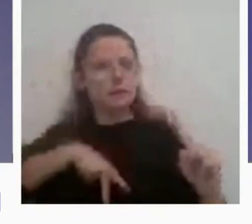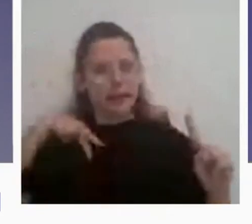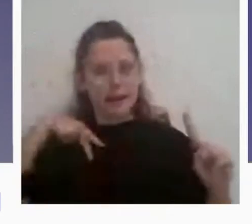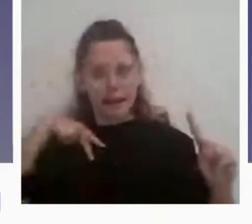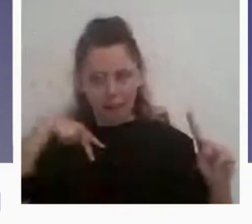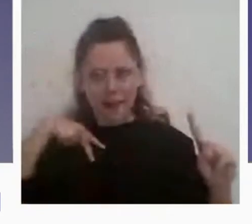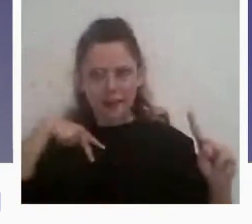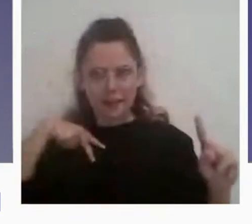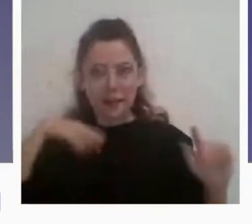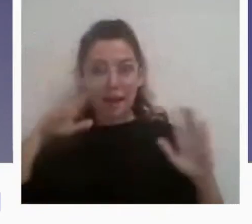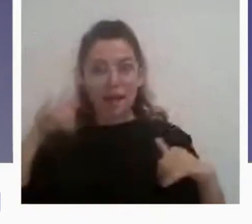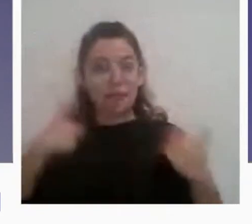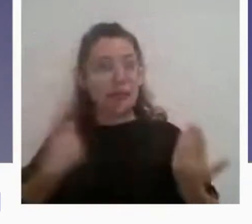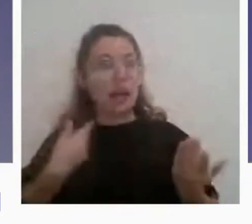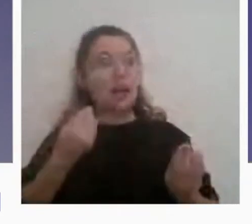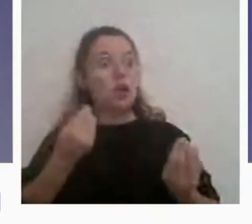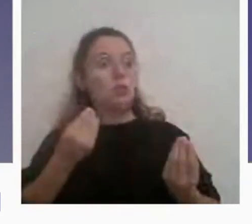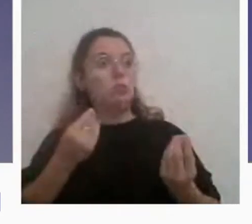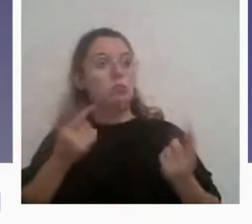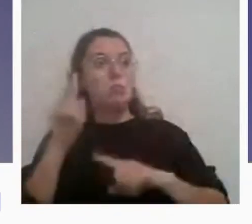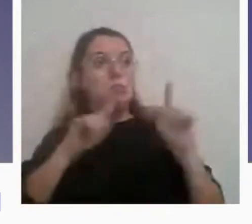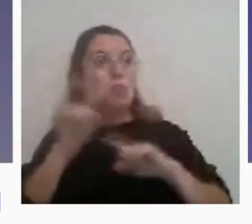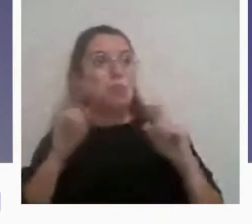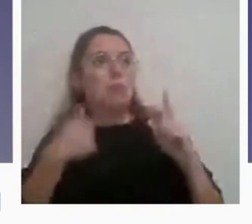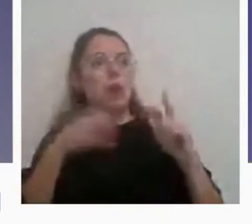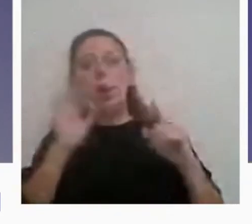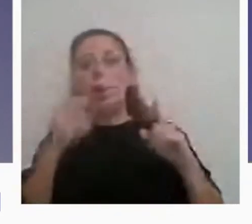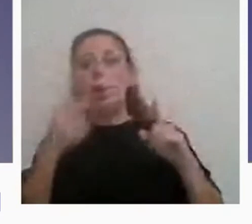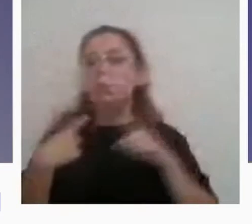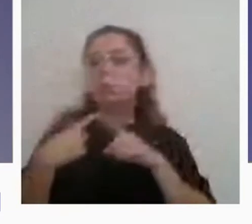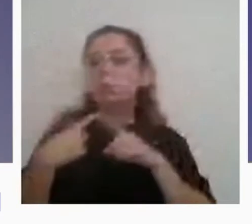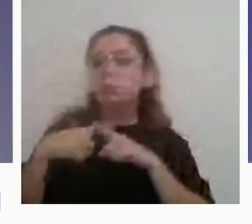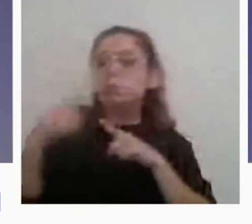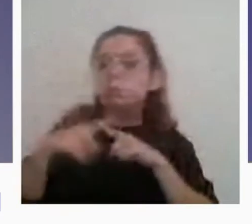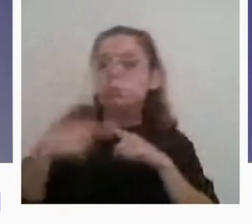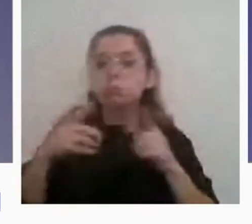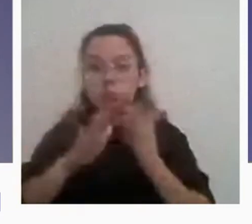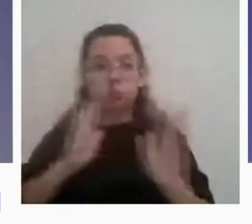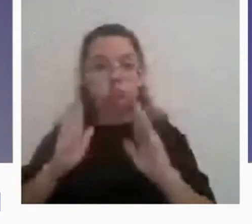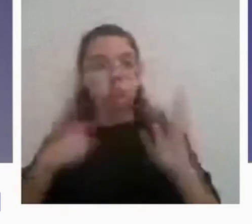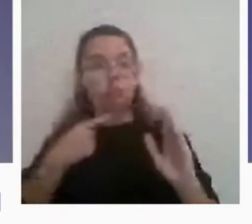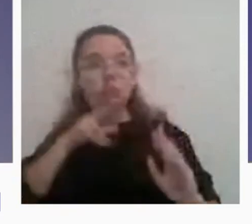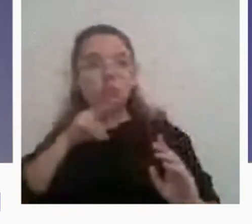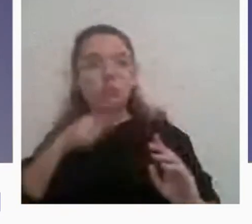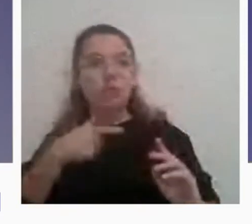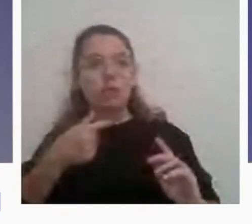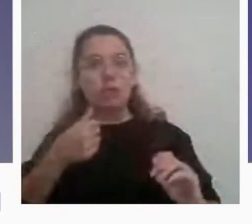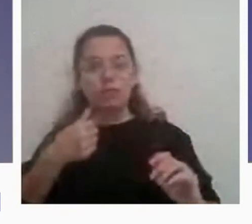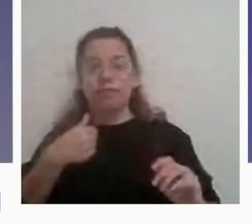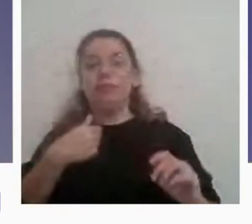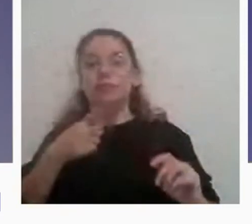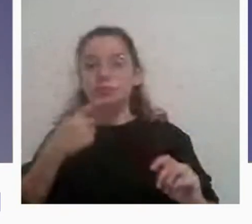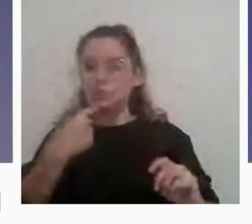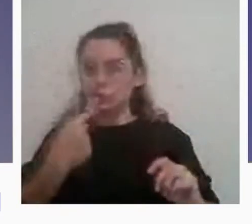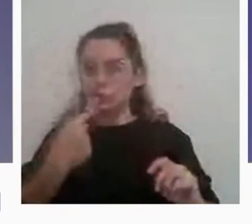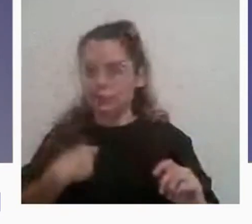pues cuestiones que pues es pues lo que decía, cuando habla dices, ahí va, y eso pues no me había dado cuenta, y efectivamente es así, y